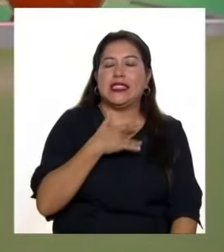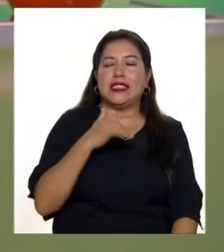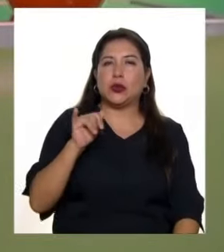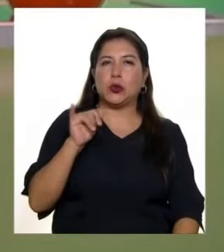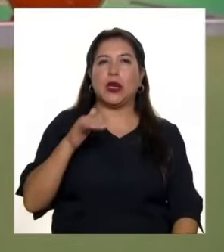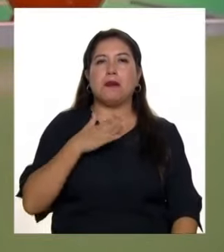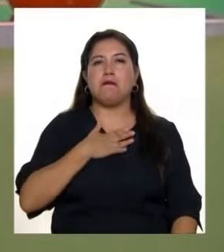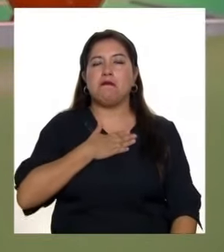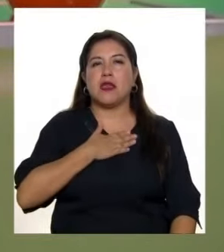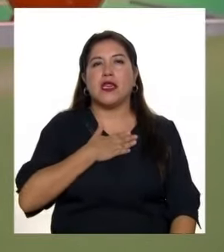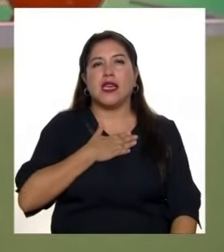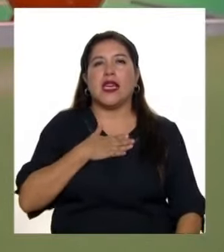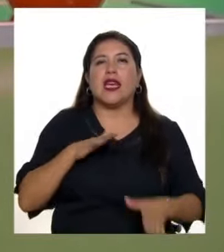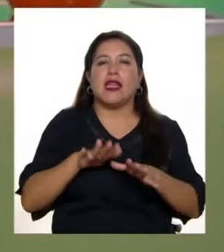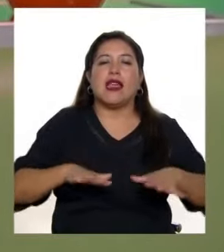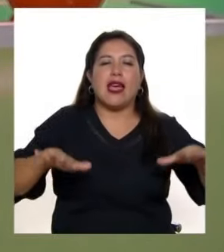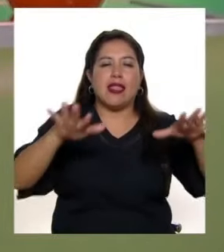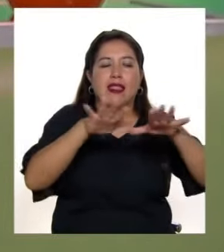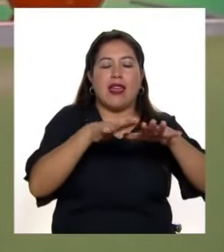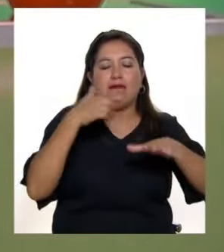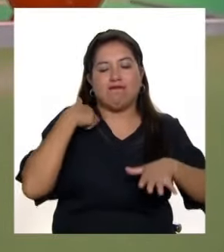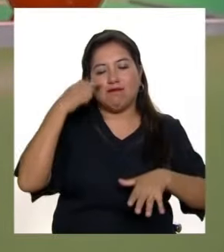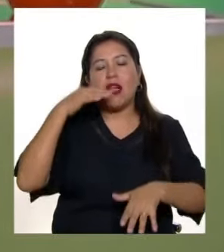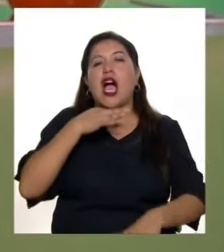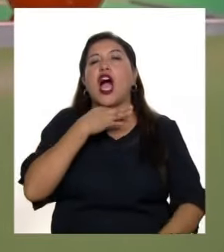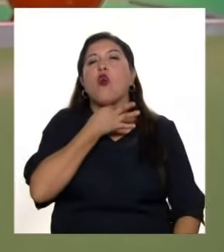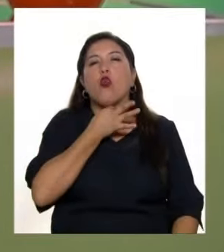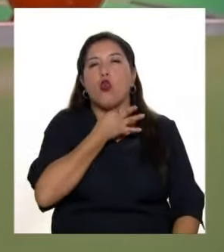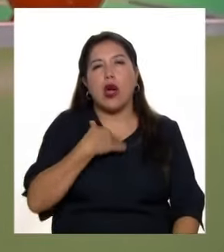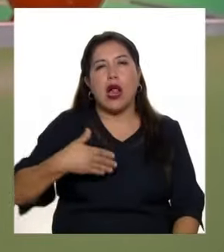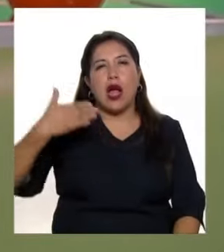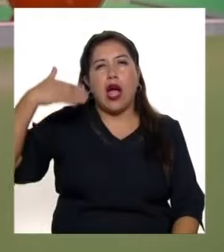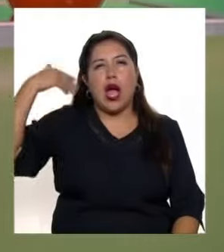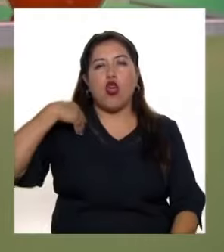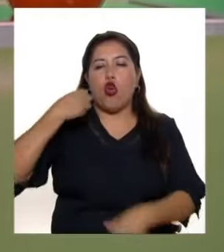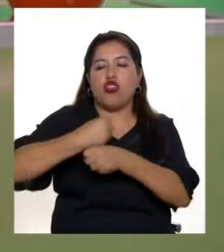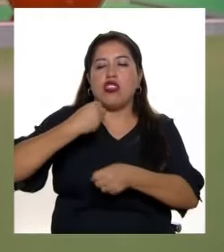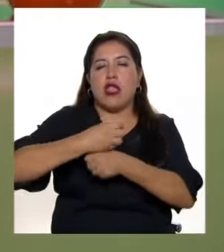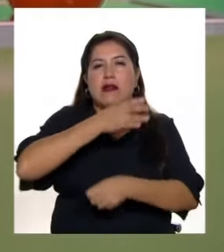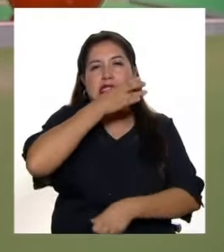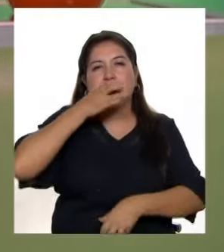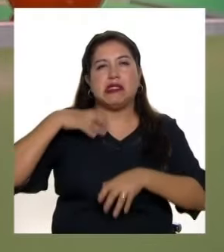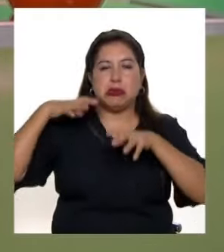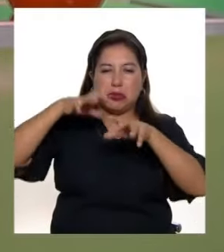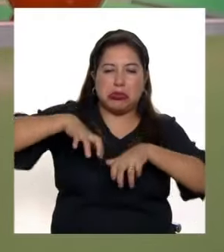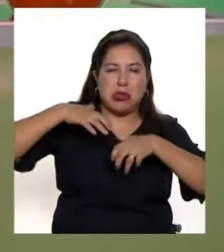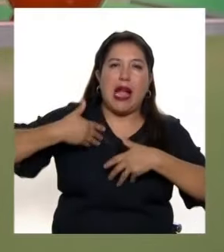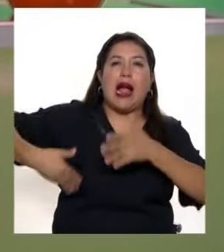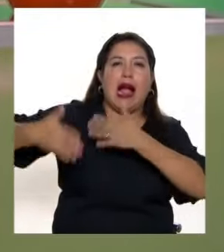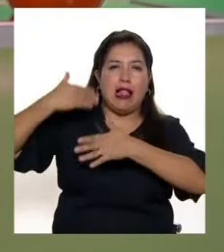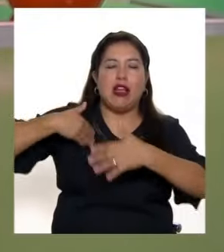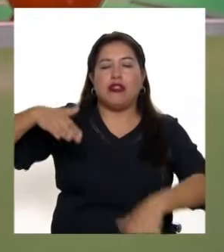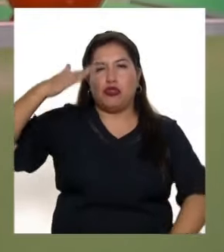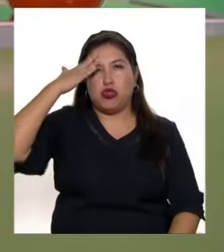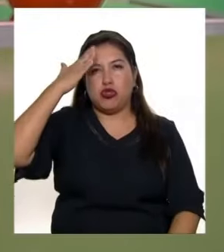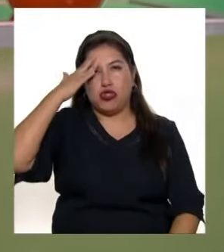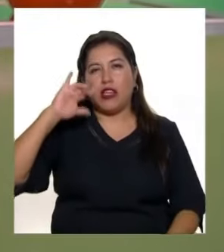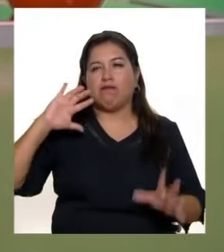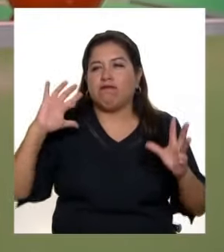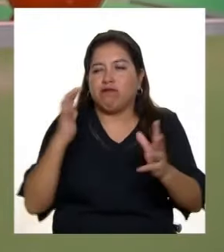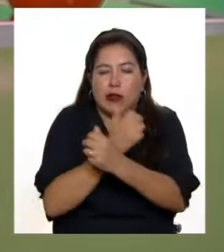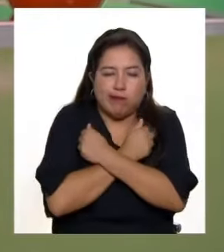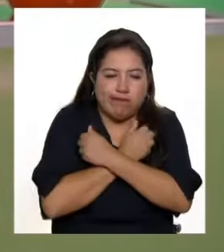con la tierra por mis abuelos que son del Ande, y yo he trabajado en la chacra, o sea, sé. Entonces, en agradecimiento, esto es un abrazo.